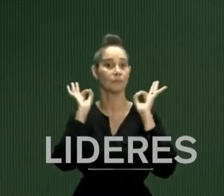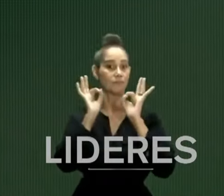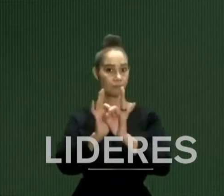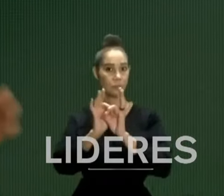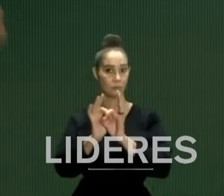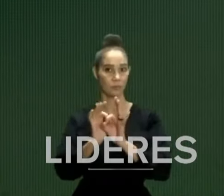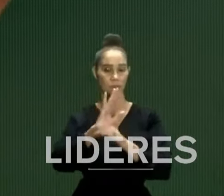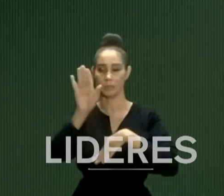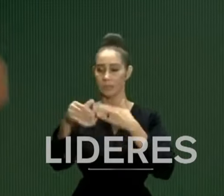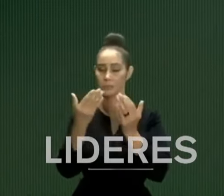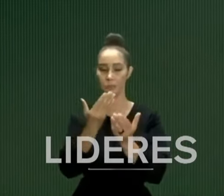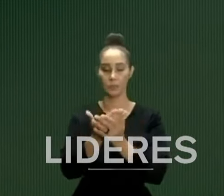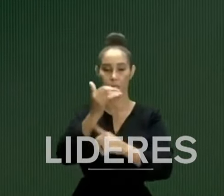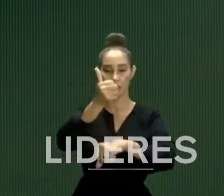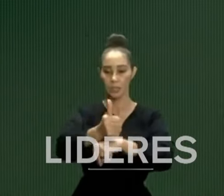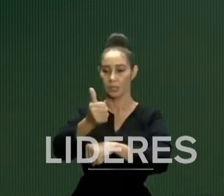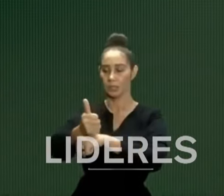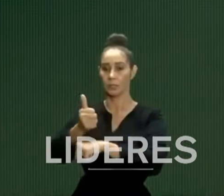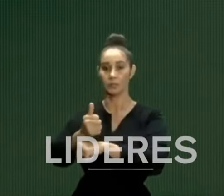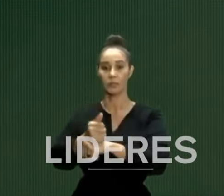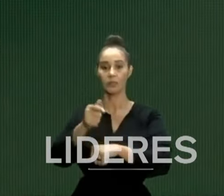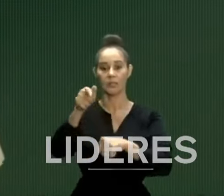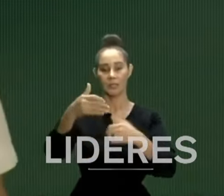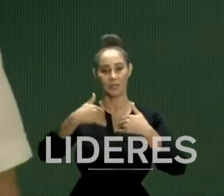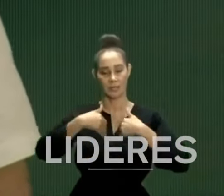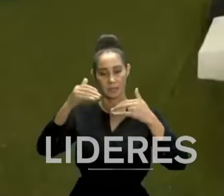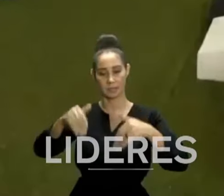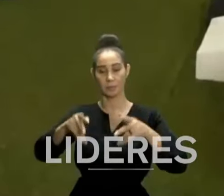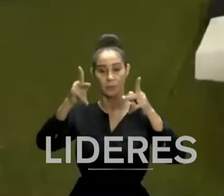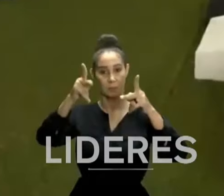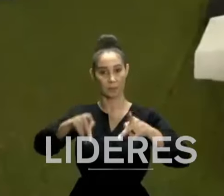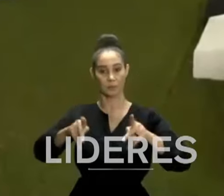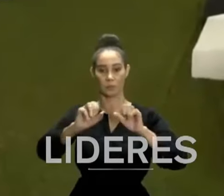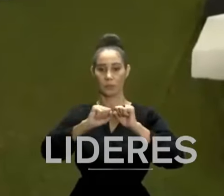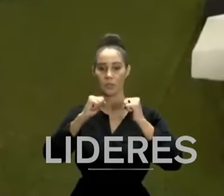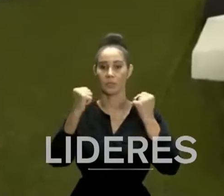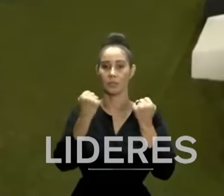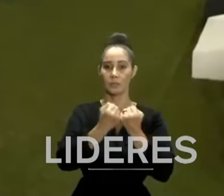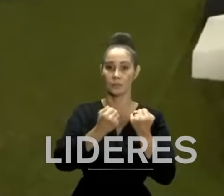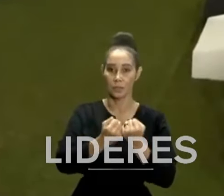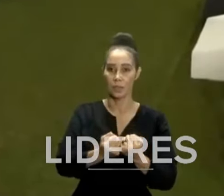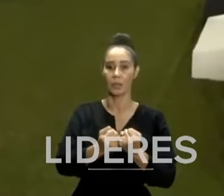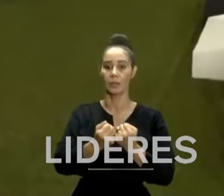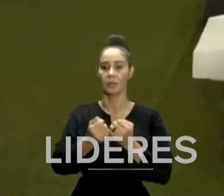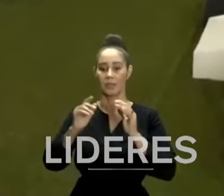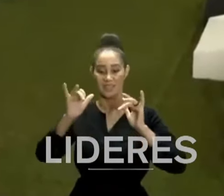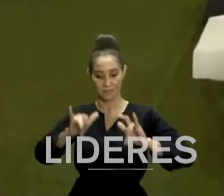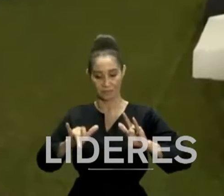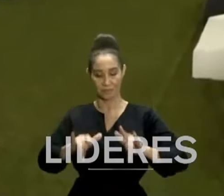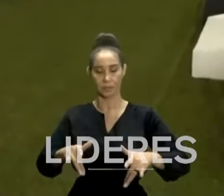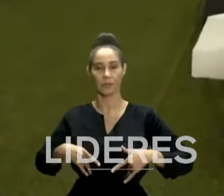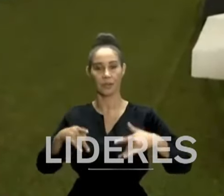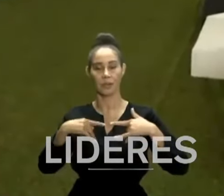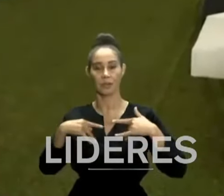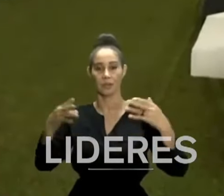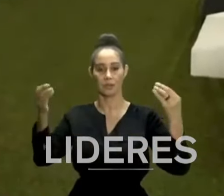En todas estas instalaciones tiene que haber una cogestión de la sociedad civil, de los sectores, de los sectores